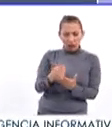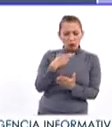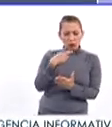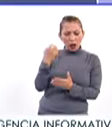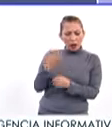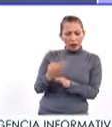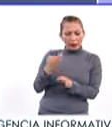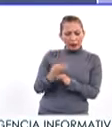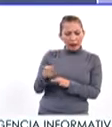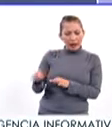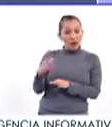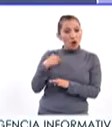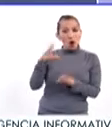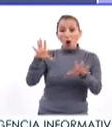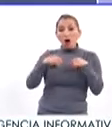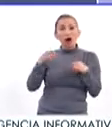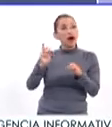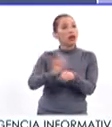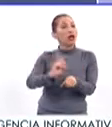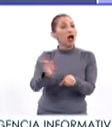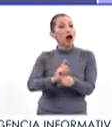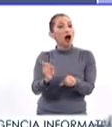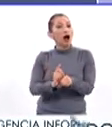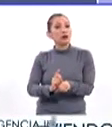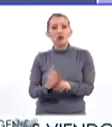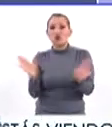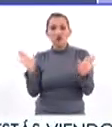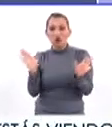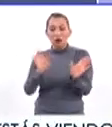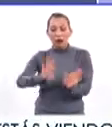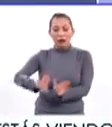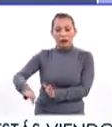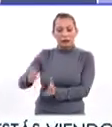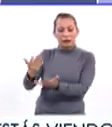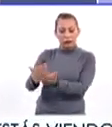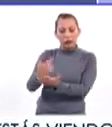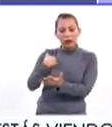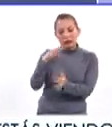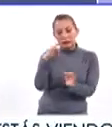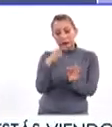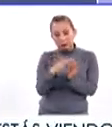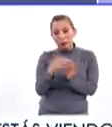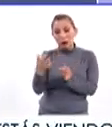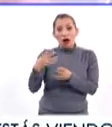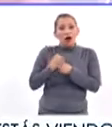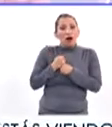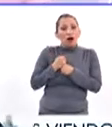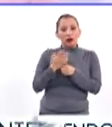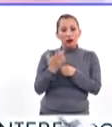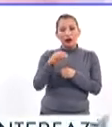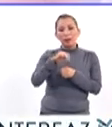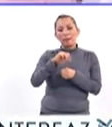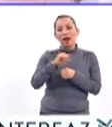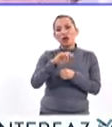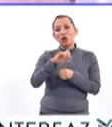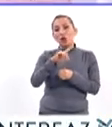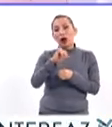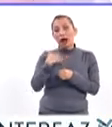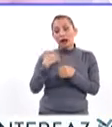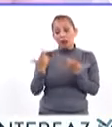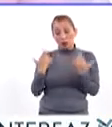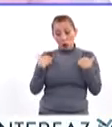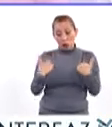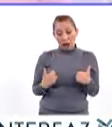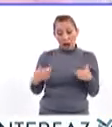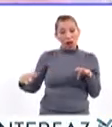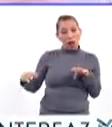no asumirlo y no adoptarlo de manera inmediata porque se vuelve parte de nosotros. Decía McLuhan, ¿no? Las extensiones del